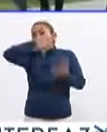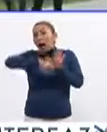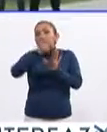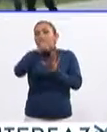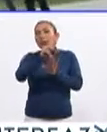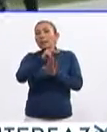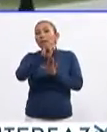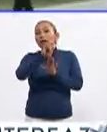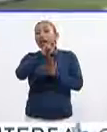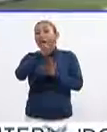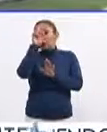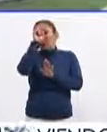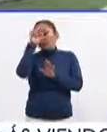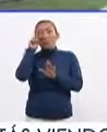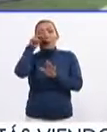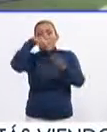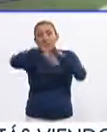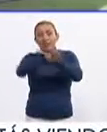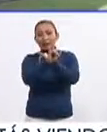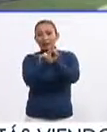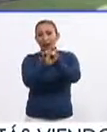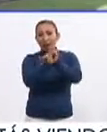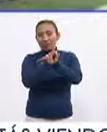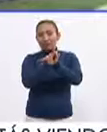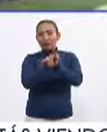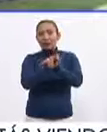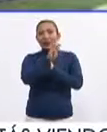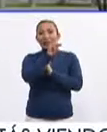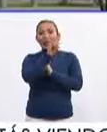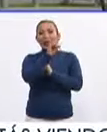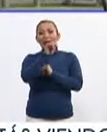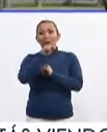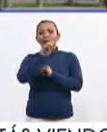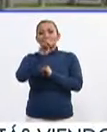sobre Pilares, te recomendamos ingresar a su página web,